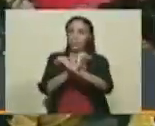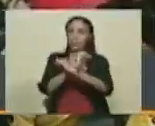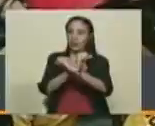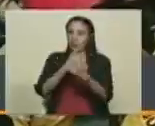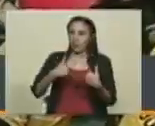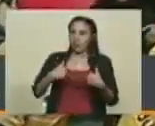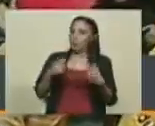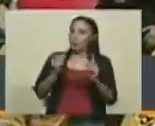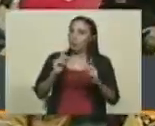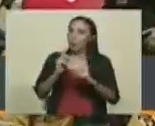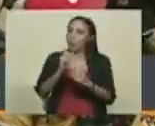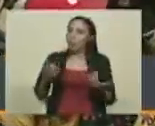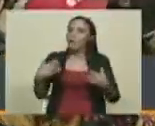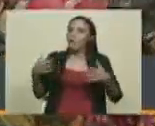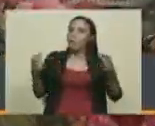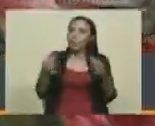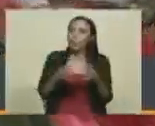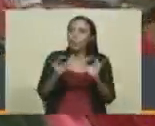al sectarismo.